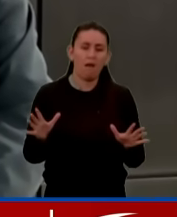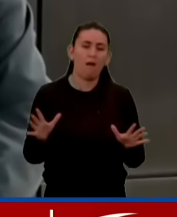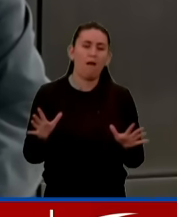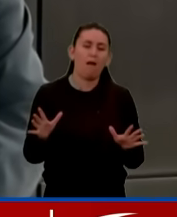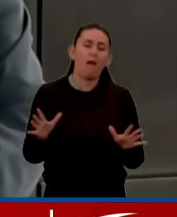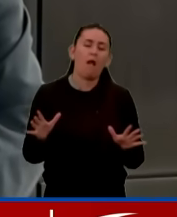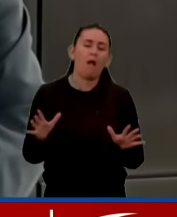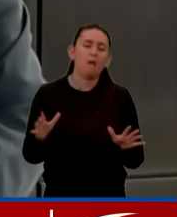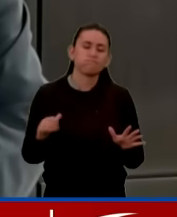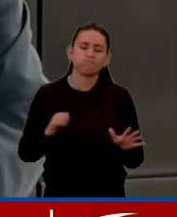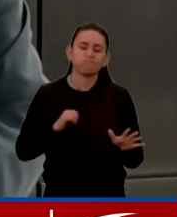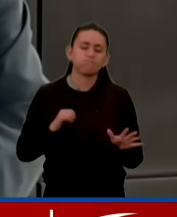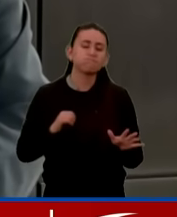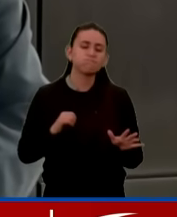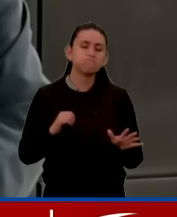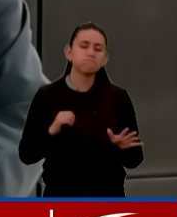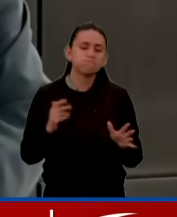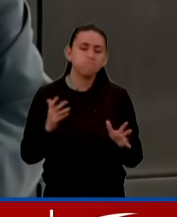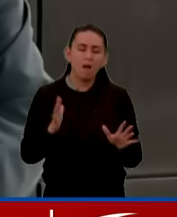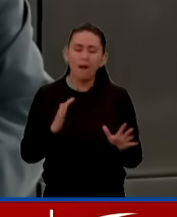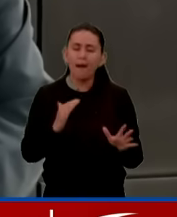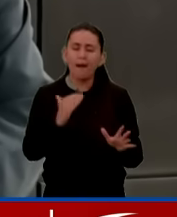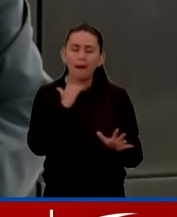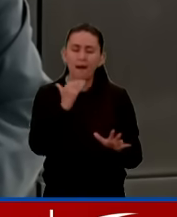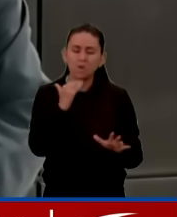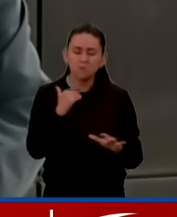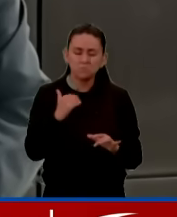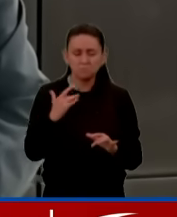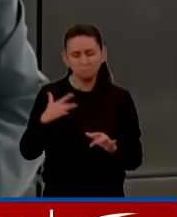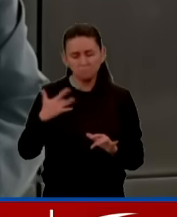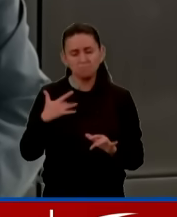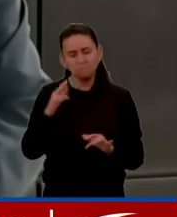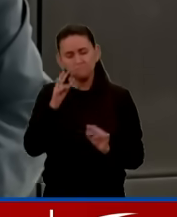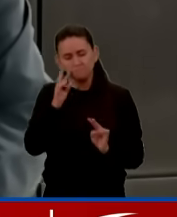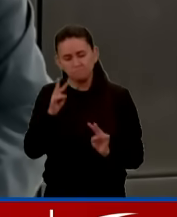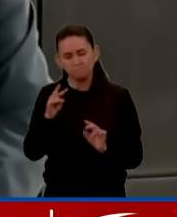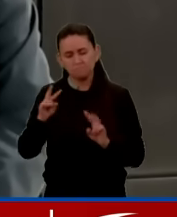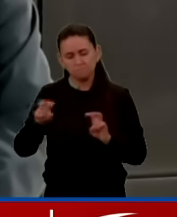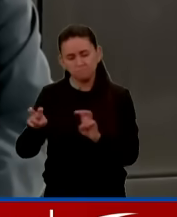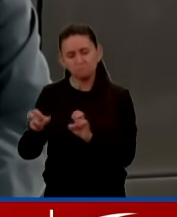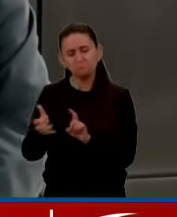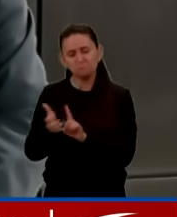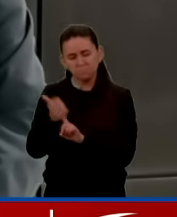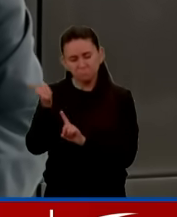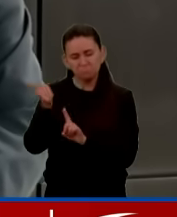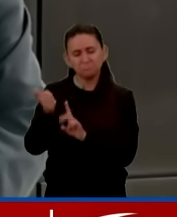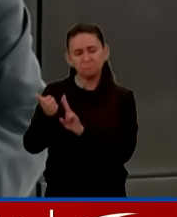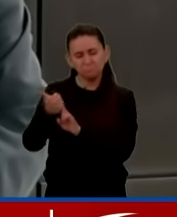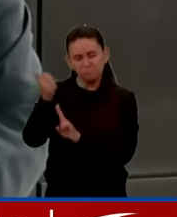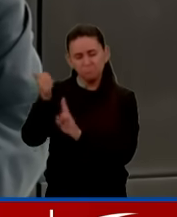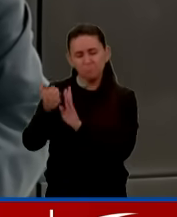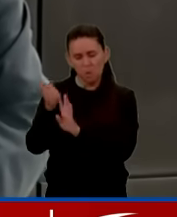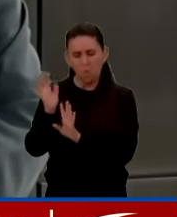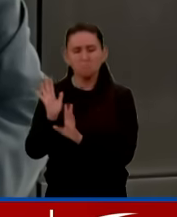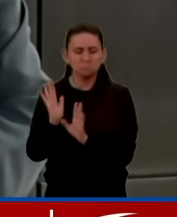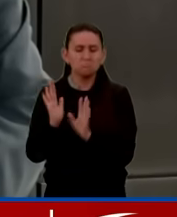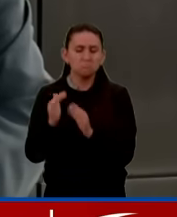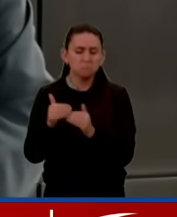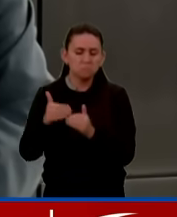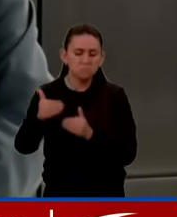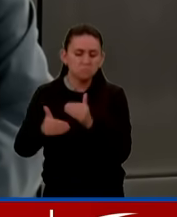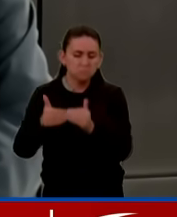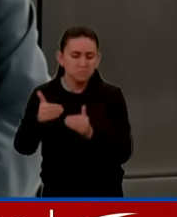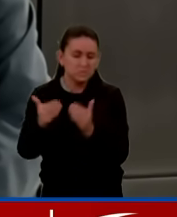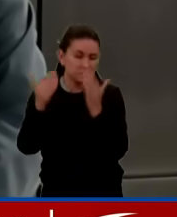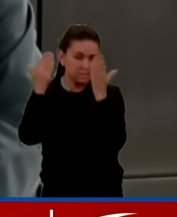unos indicios certeros que próximamente van a permitir